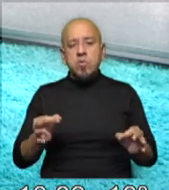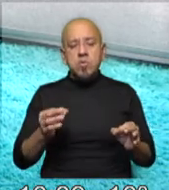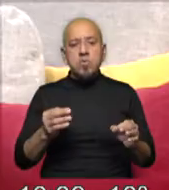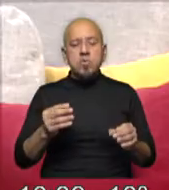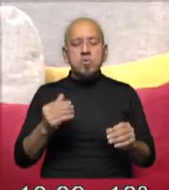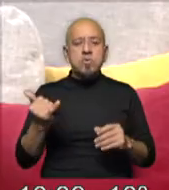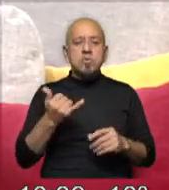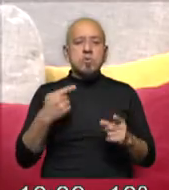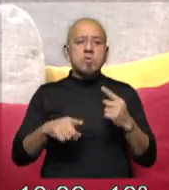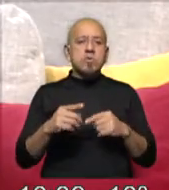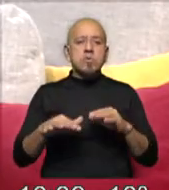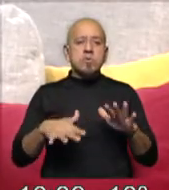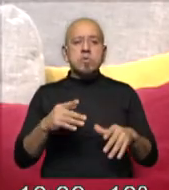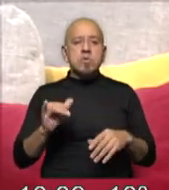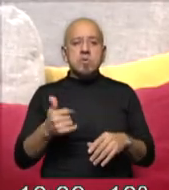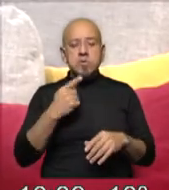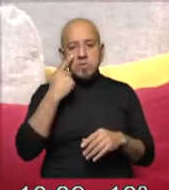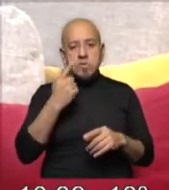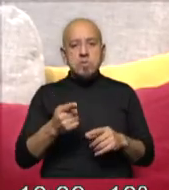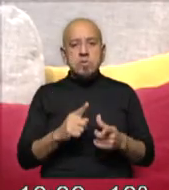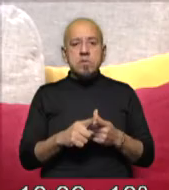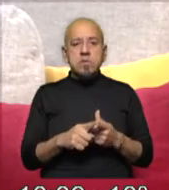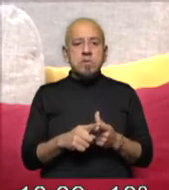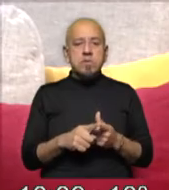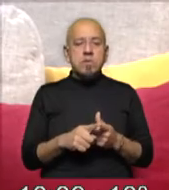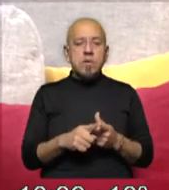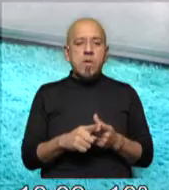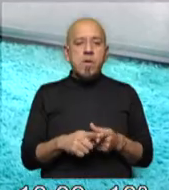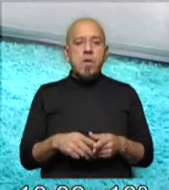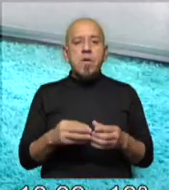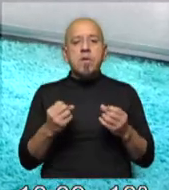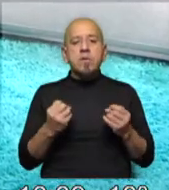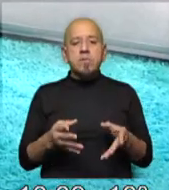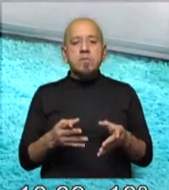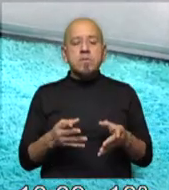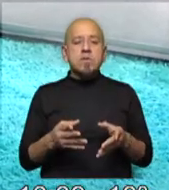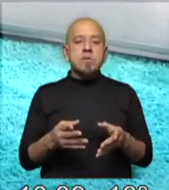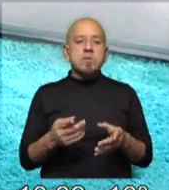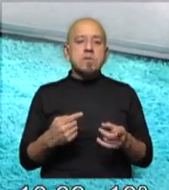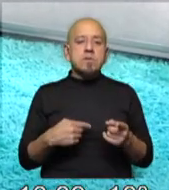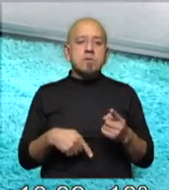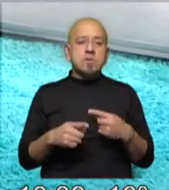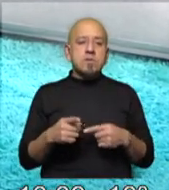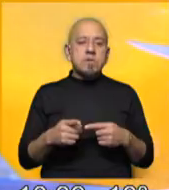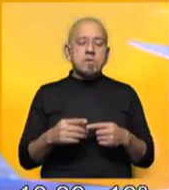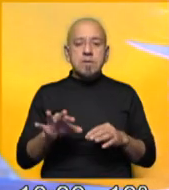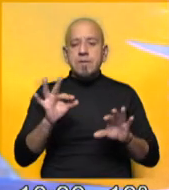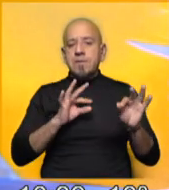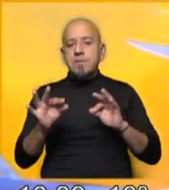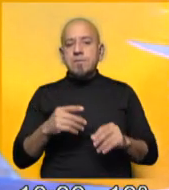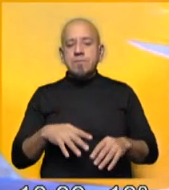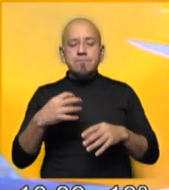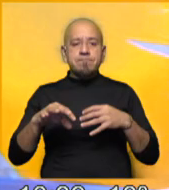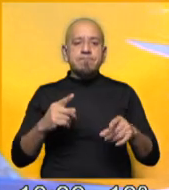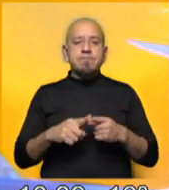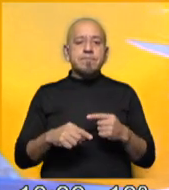tiempo o caes en algo parecido a lo que ya viste. Sí. Es dramático y es... Porque viste tal cosa... Claro, me elijo por descarte. Sí.